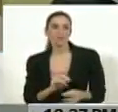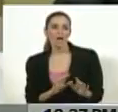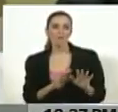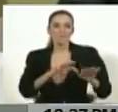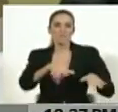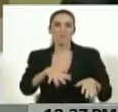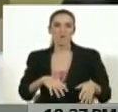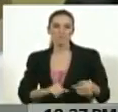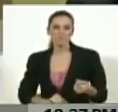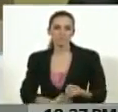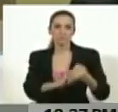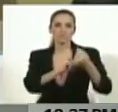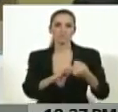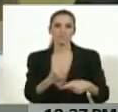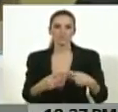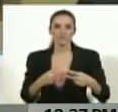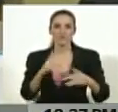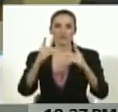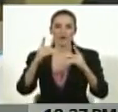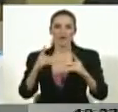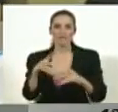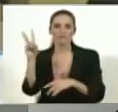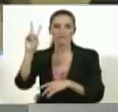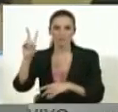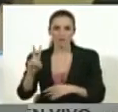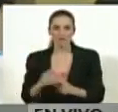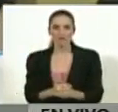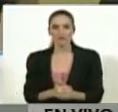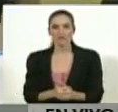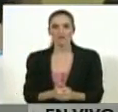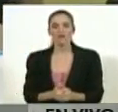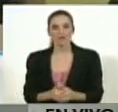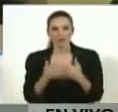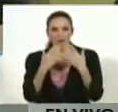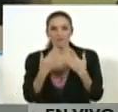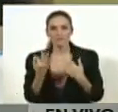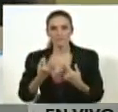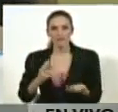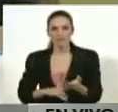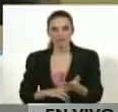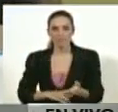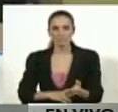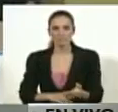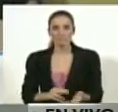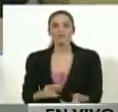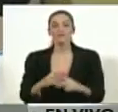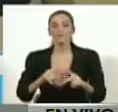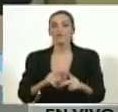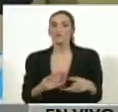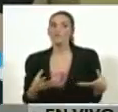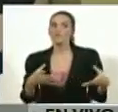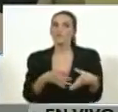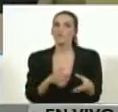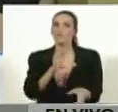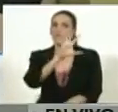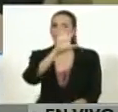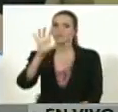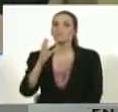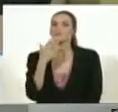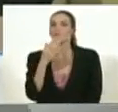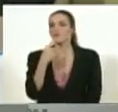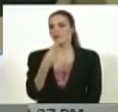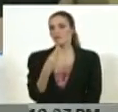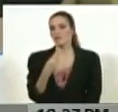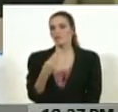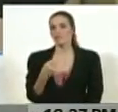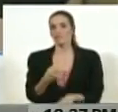y respaldar el proceso de diálogo en Venezuela a los cuales agradecemos sinceramente Pero hay un grupo de países como he dicho